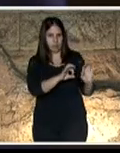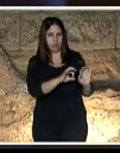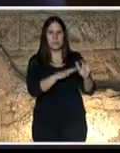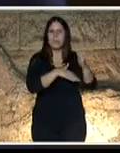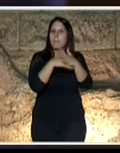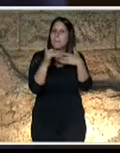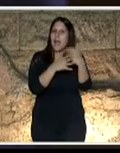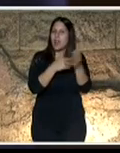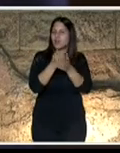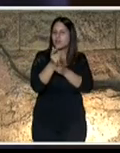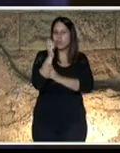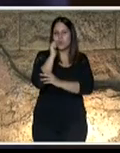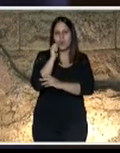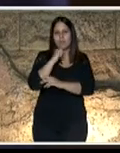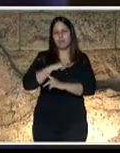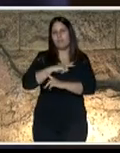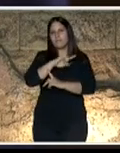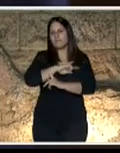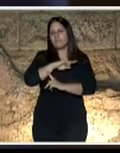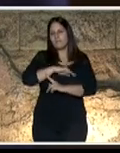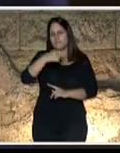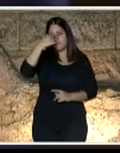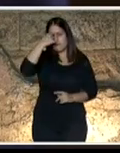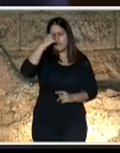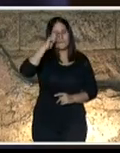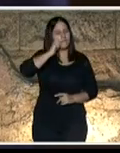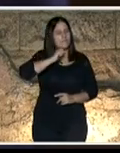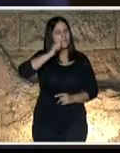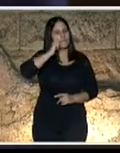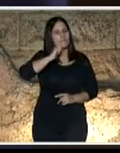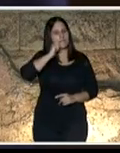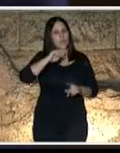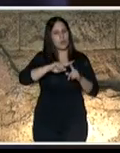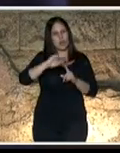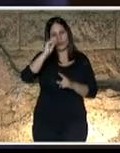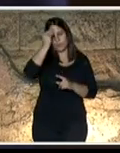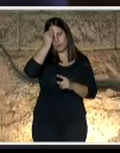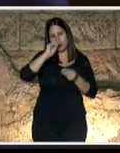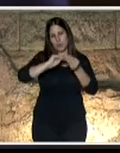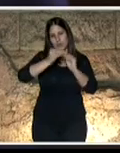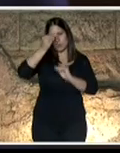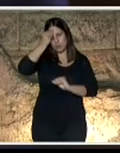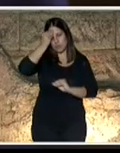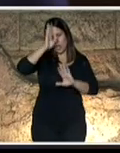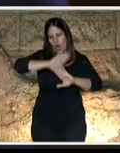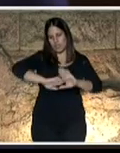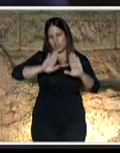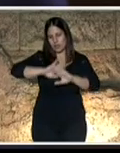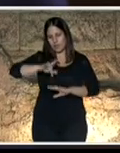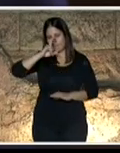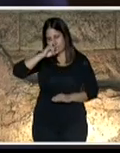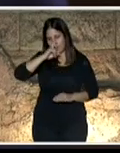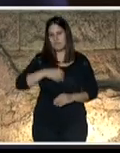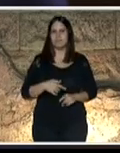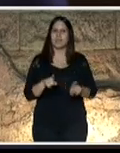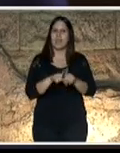tan suaves que aún siento su caricia en mis sienes al besar mi frente todas las noches. Mi hermano Juan